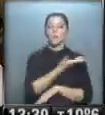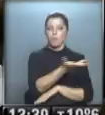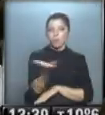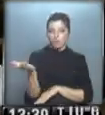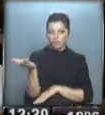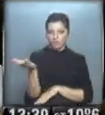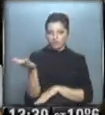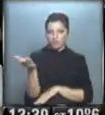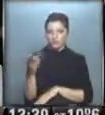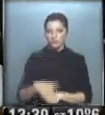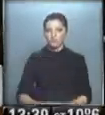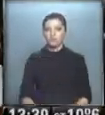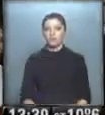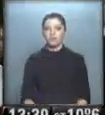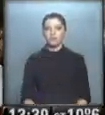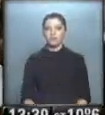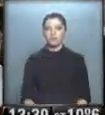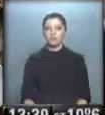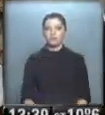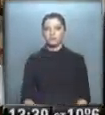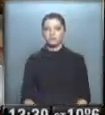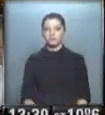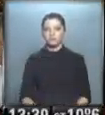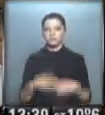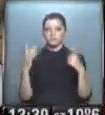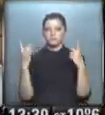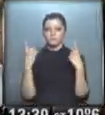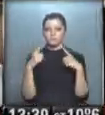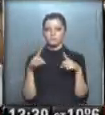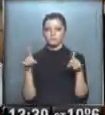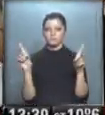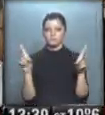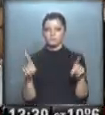por seguro que loso